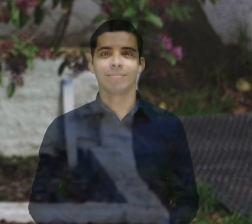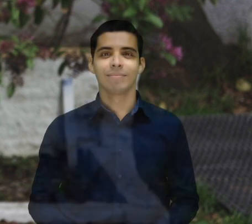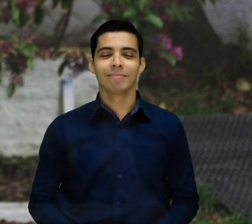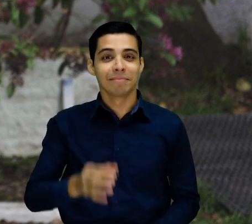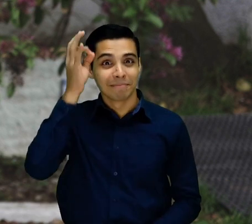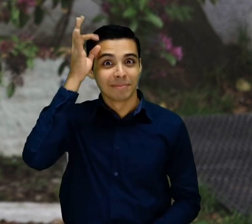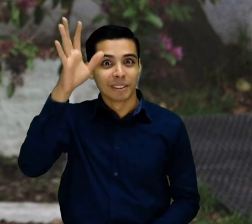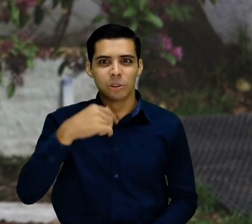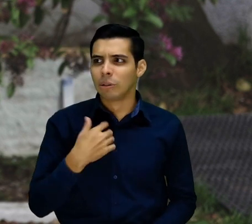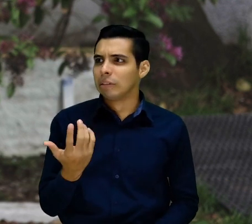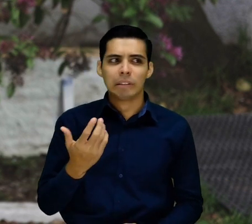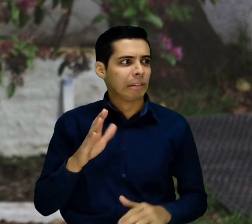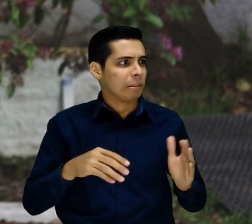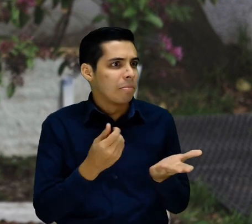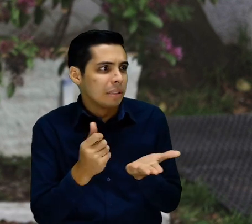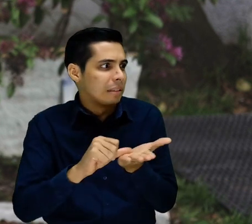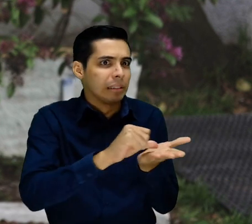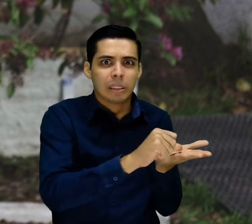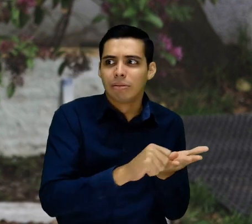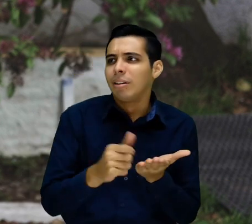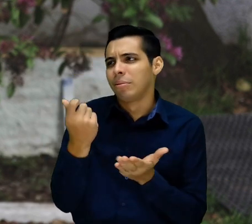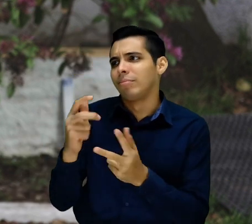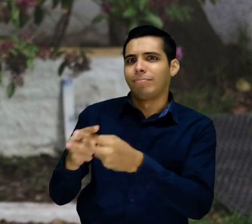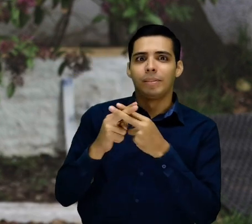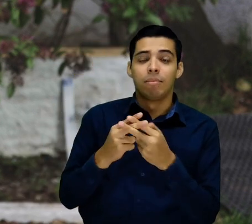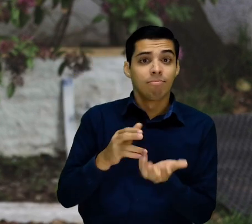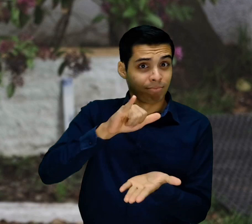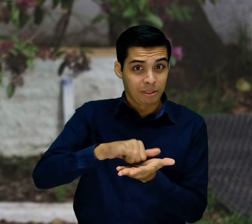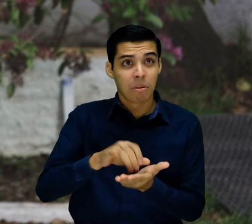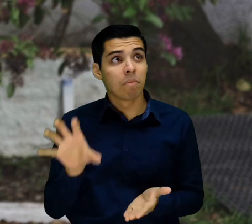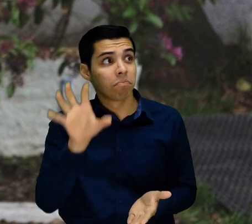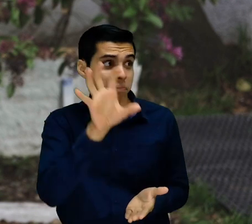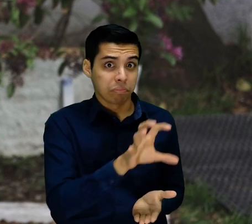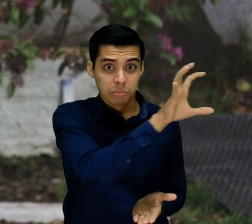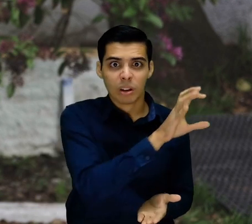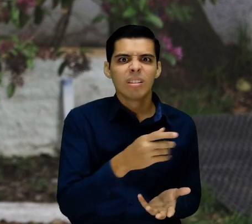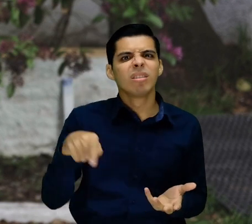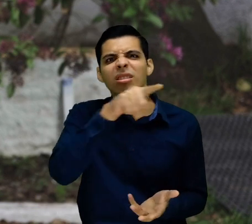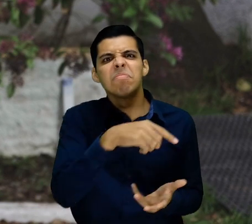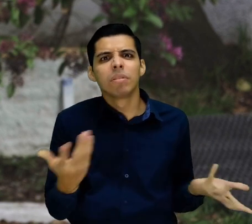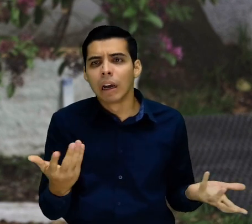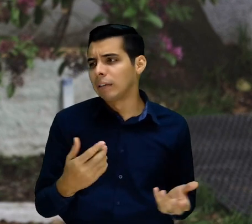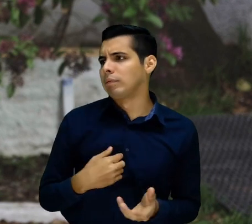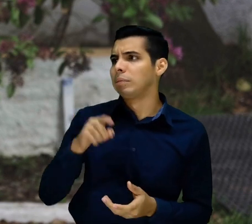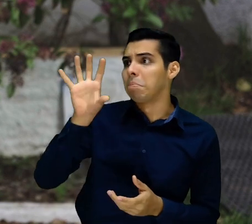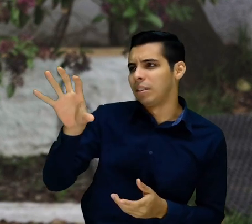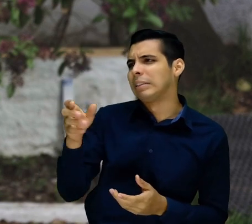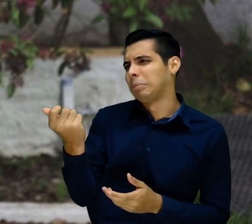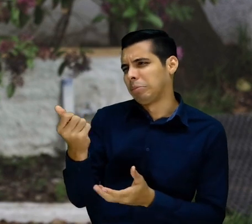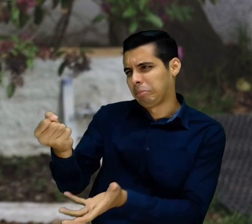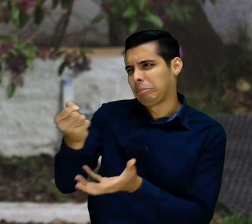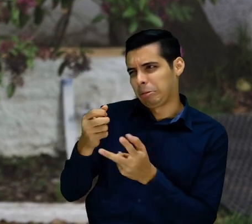Seguramente para financiarnos en algunas ocasiones obtenemos deuda. Esto mismo sucede con los países y macroeconómicamente se le conoce